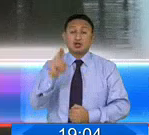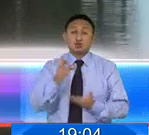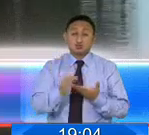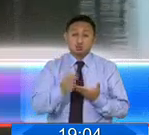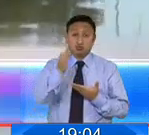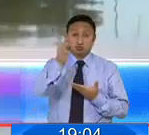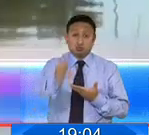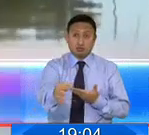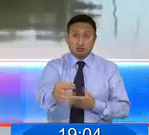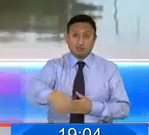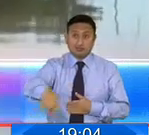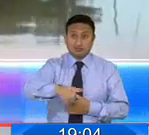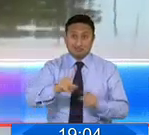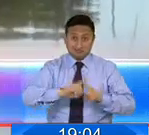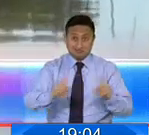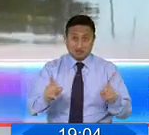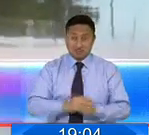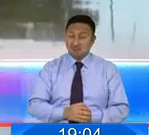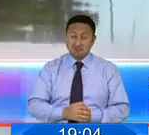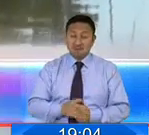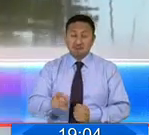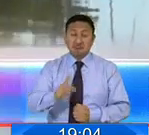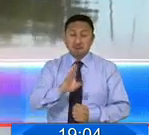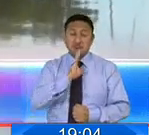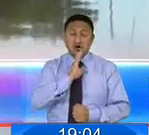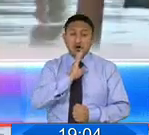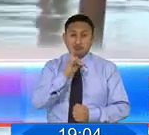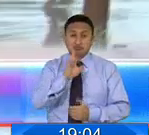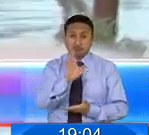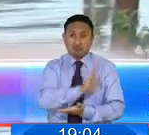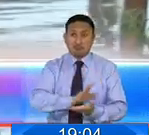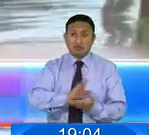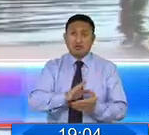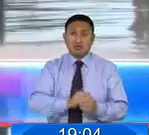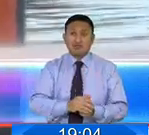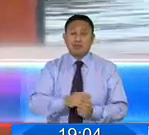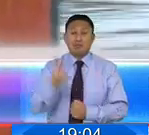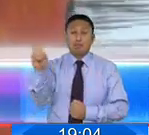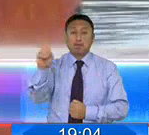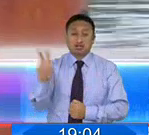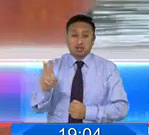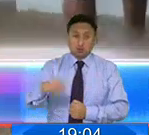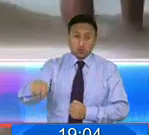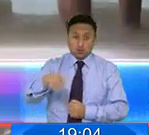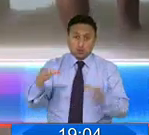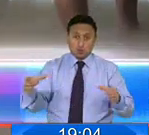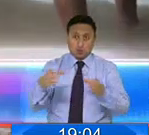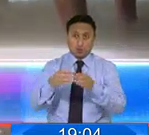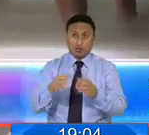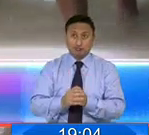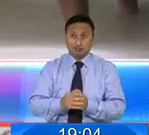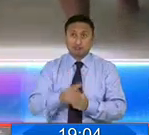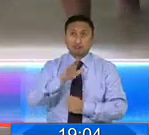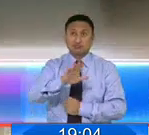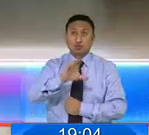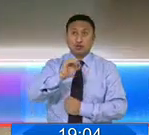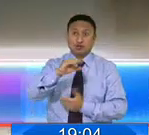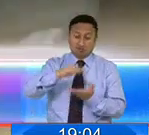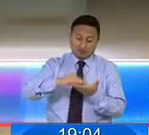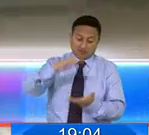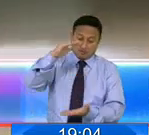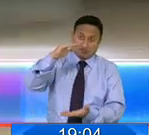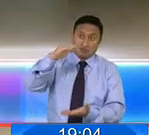la situación no varió. El agua anegó barrios como el Venezuela. El caudal sobrepasó los 50